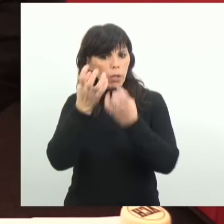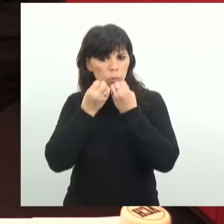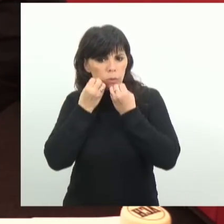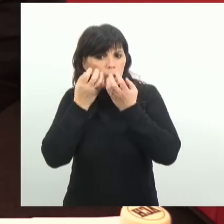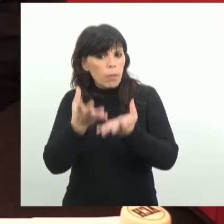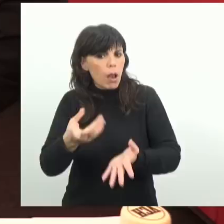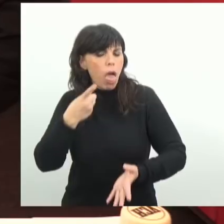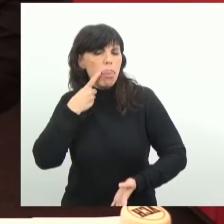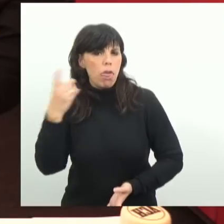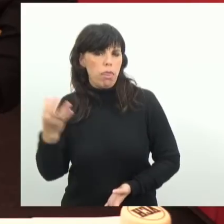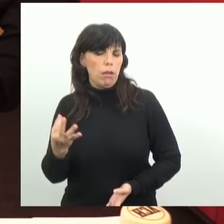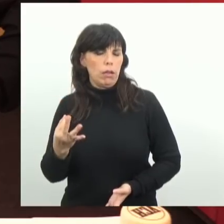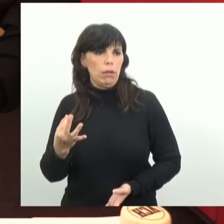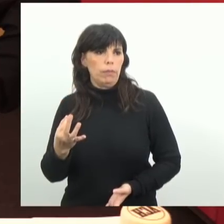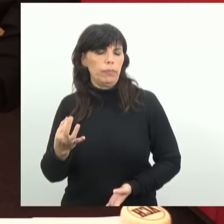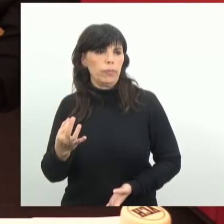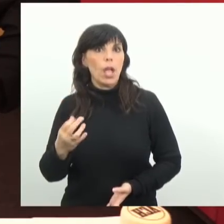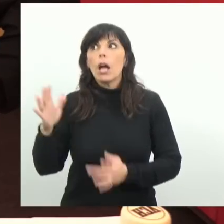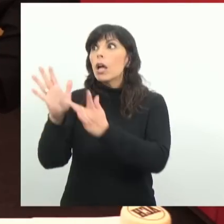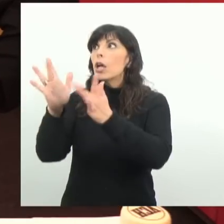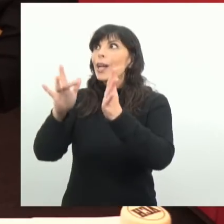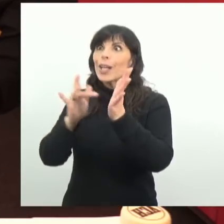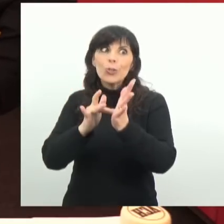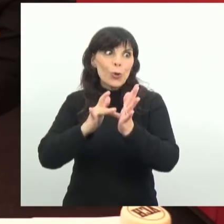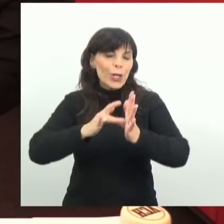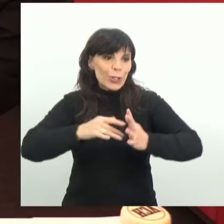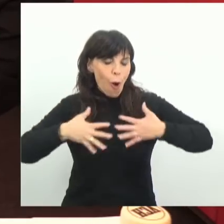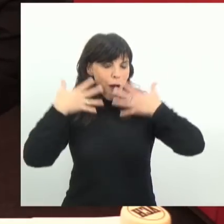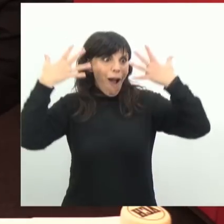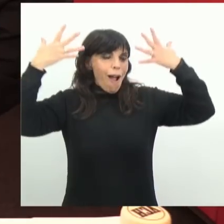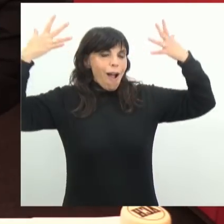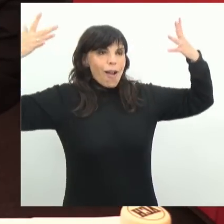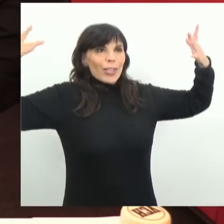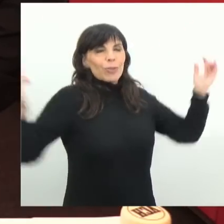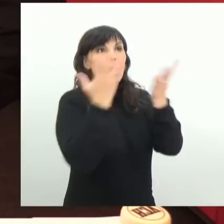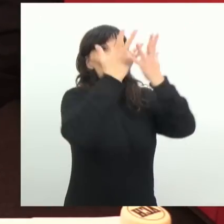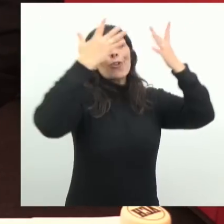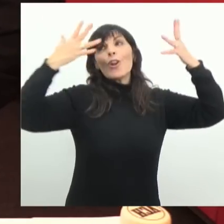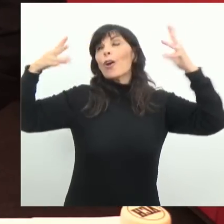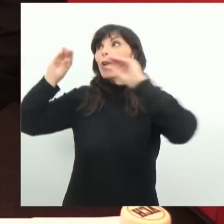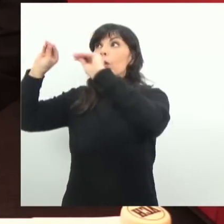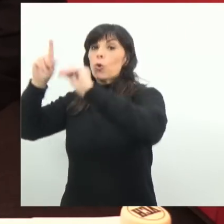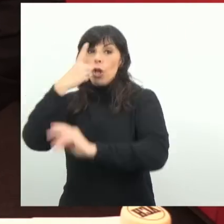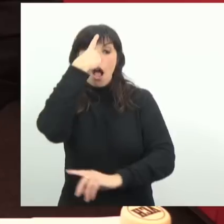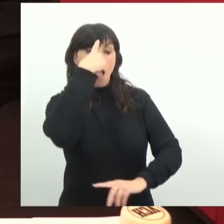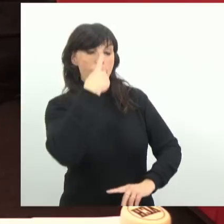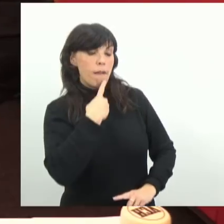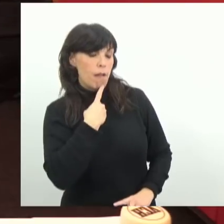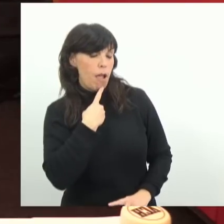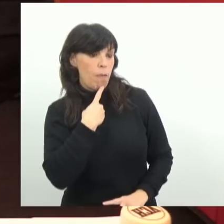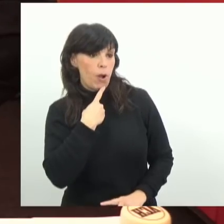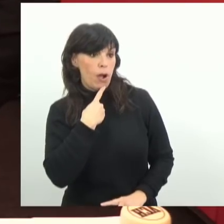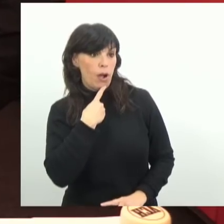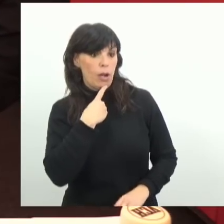el cual, siendo el resplandor de su gloria, hablando de Jesucristo, y la imagen, o como dice en griego,